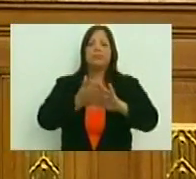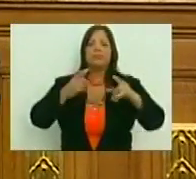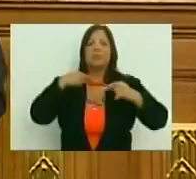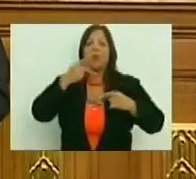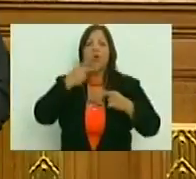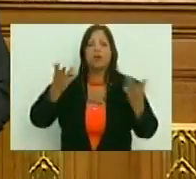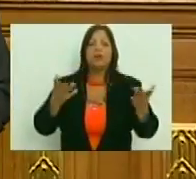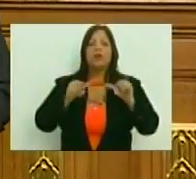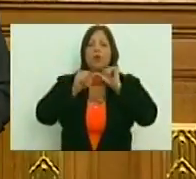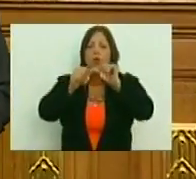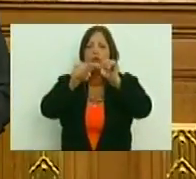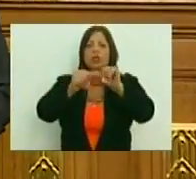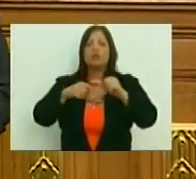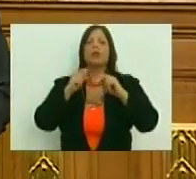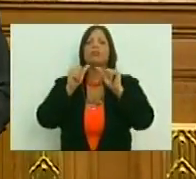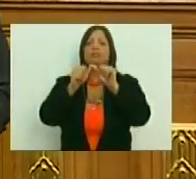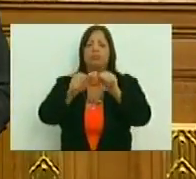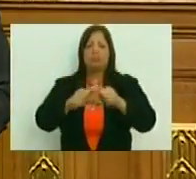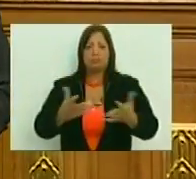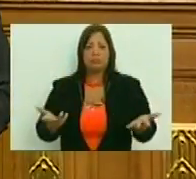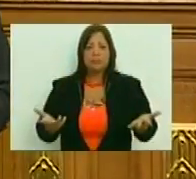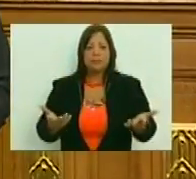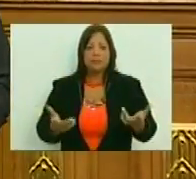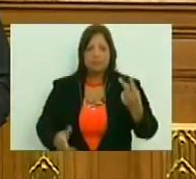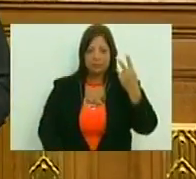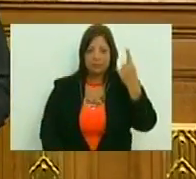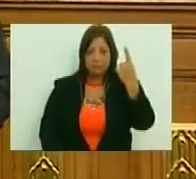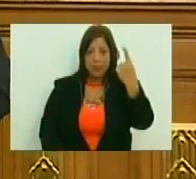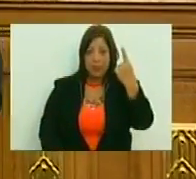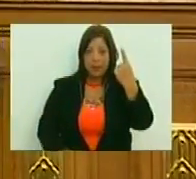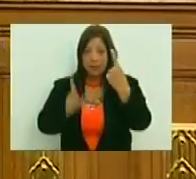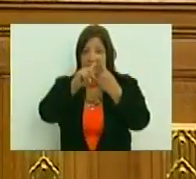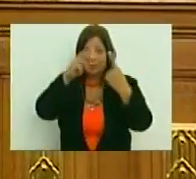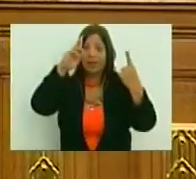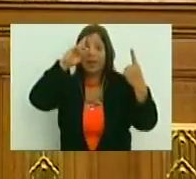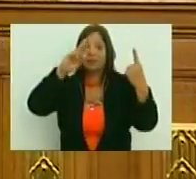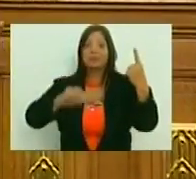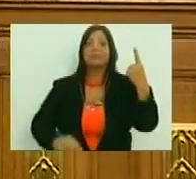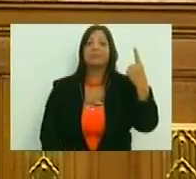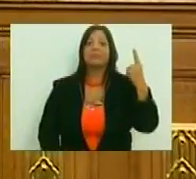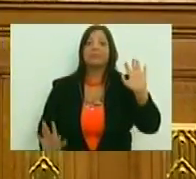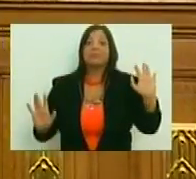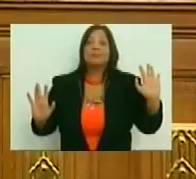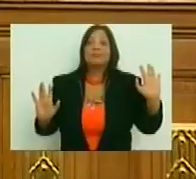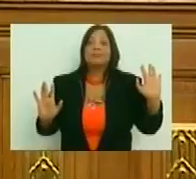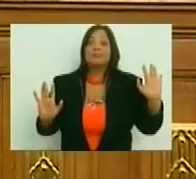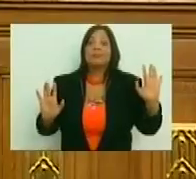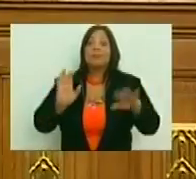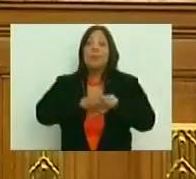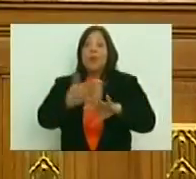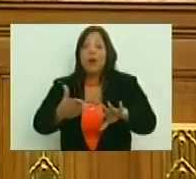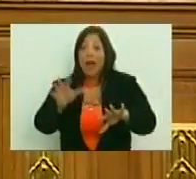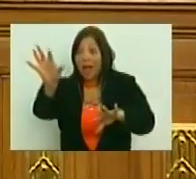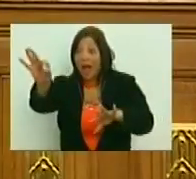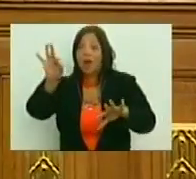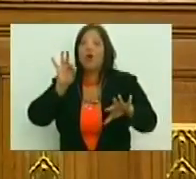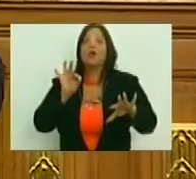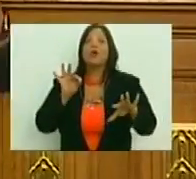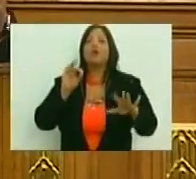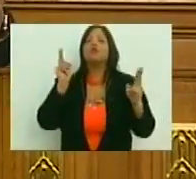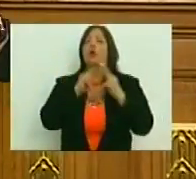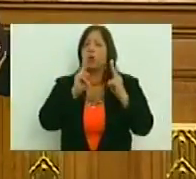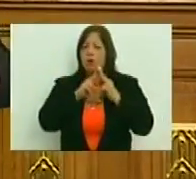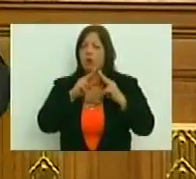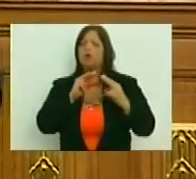el continuador de su legado. Esa es la primera razón. Por algo fue, ¿verdad? Por algo es. Lo conozco,